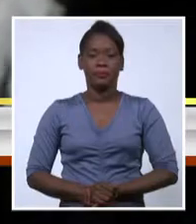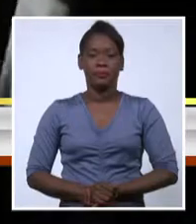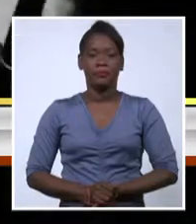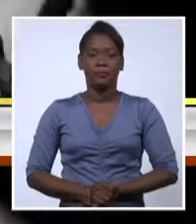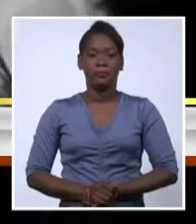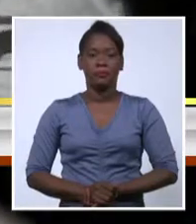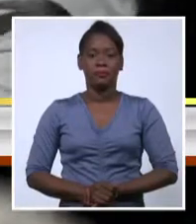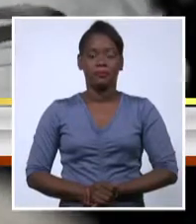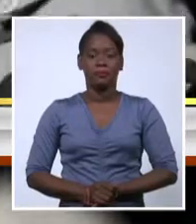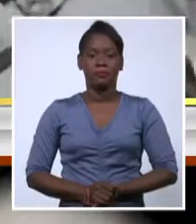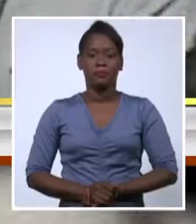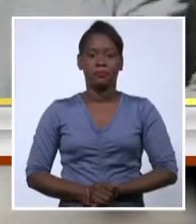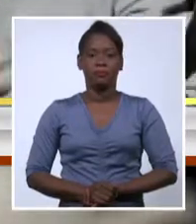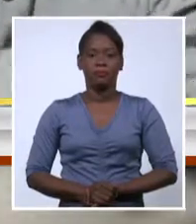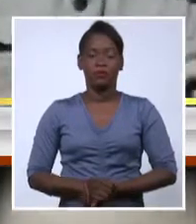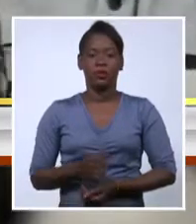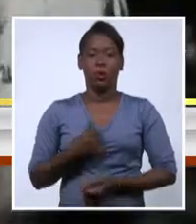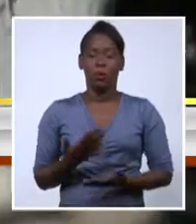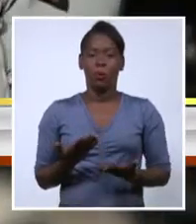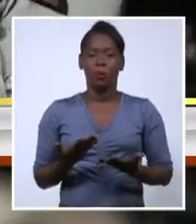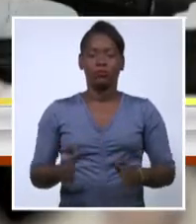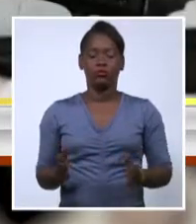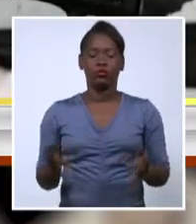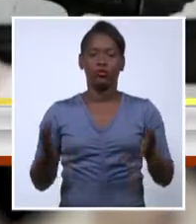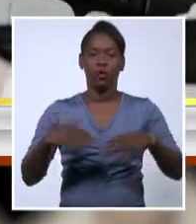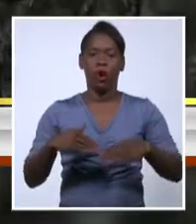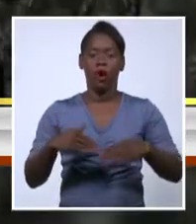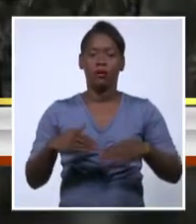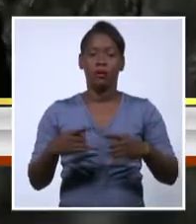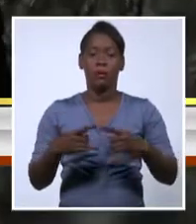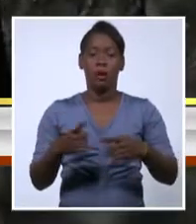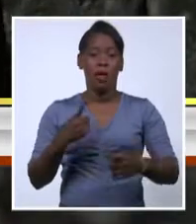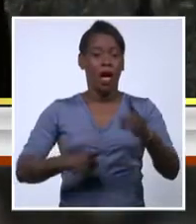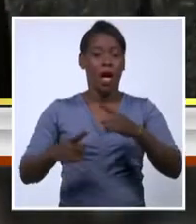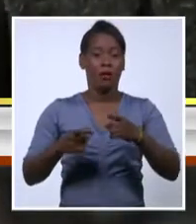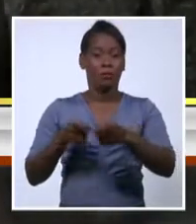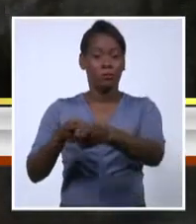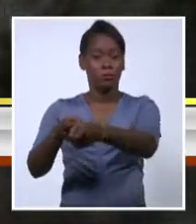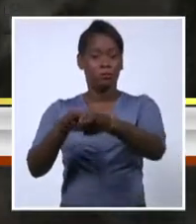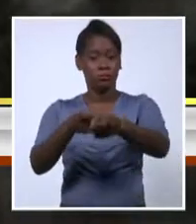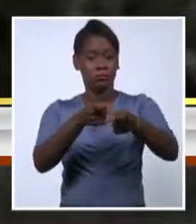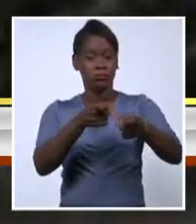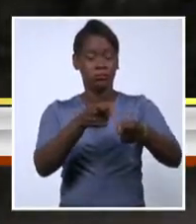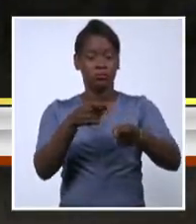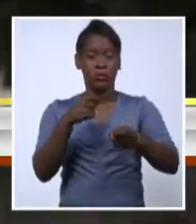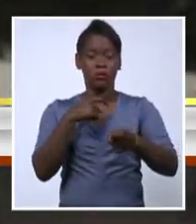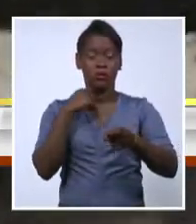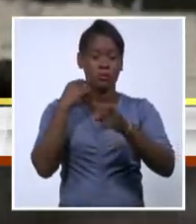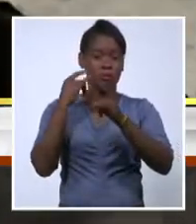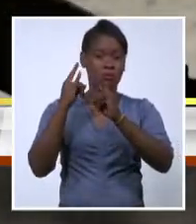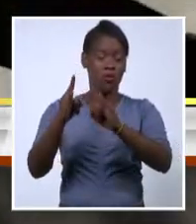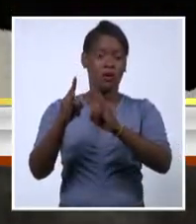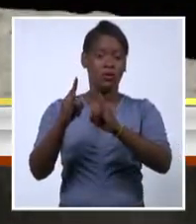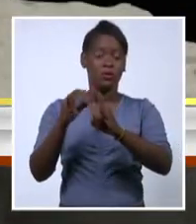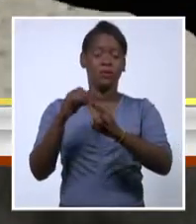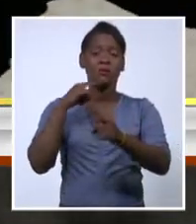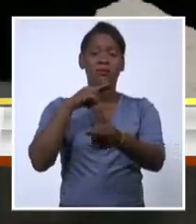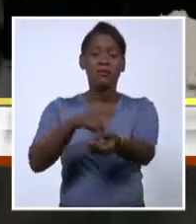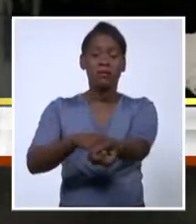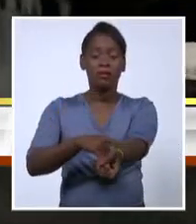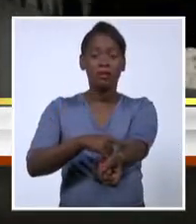No me venden los ojos. Yo no temo a la muerte. Cuando la descarga de fusilería retumbó y cayeron los cuerpos sin vida, la sangre hizo en la